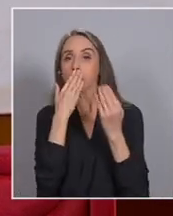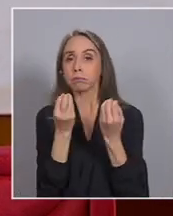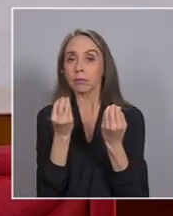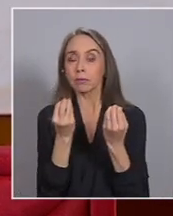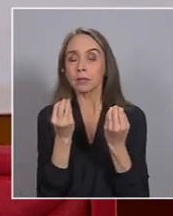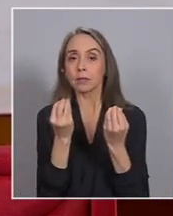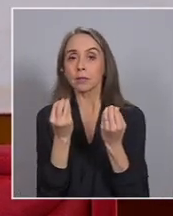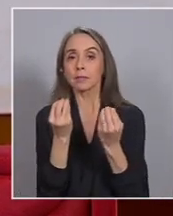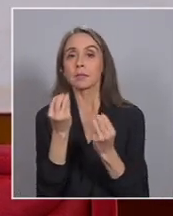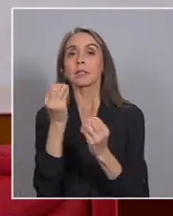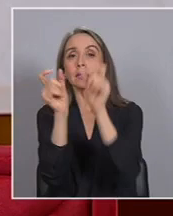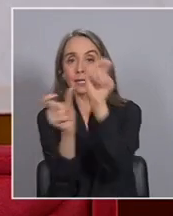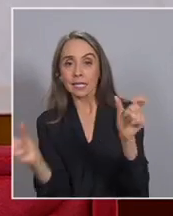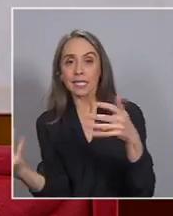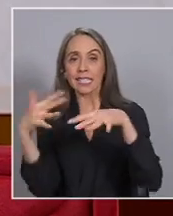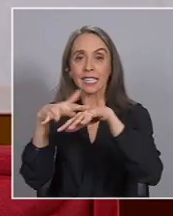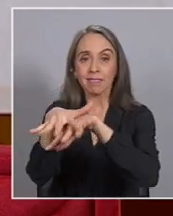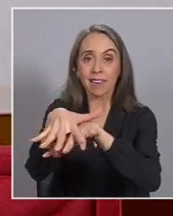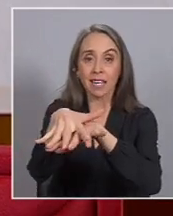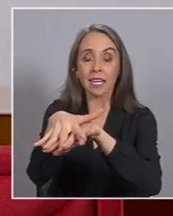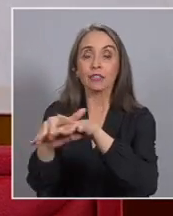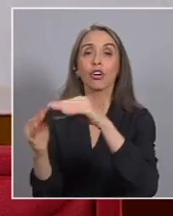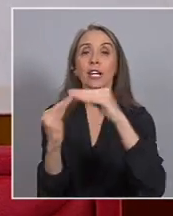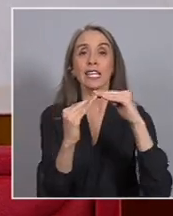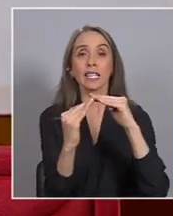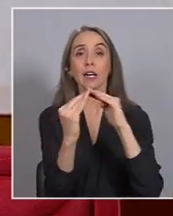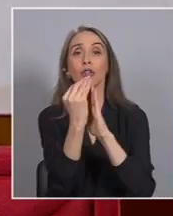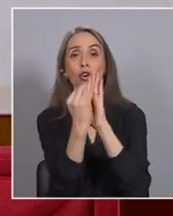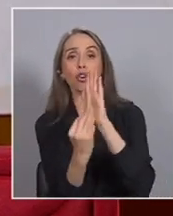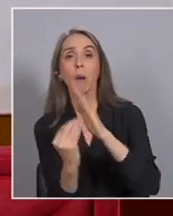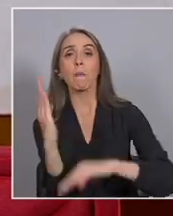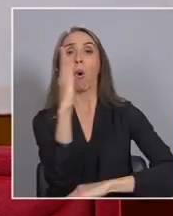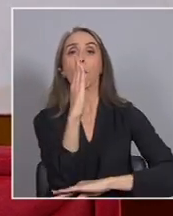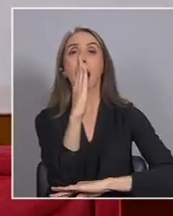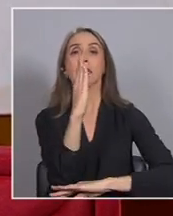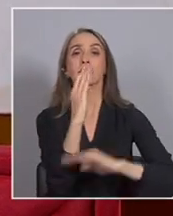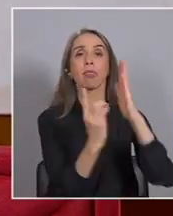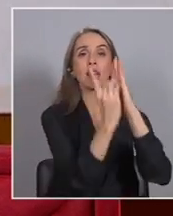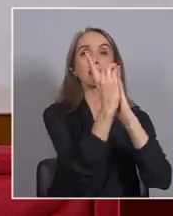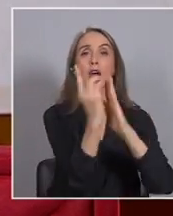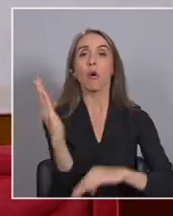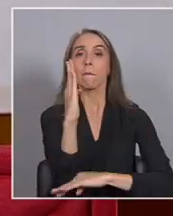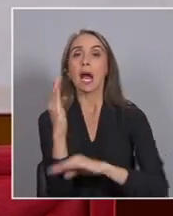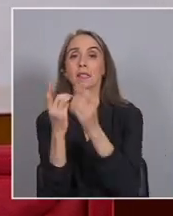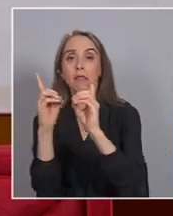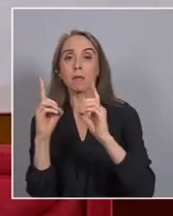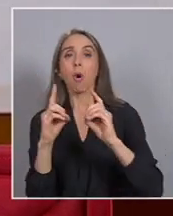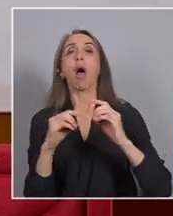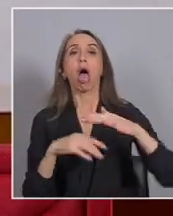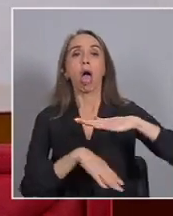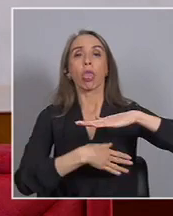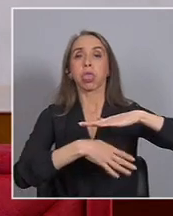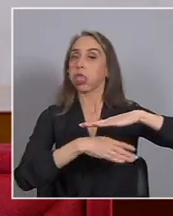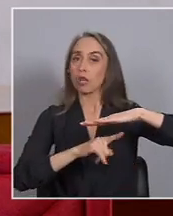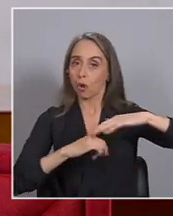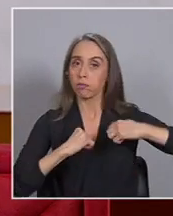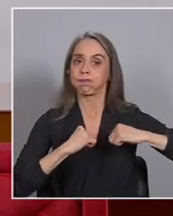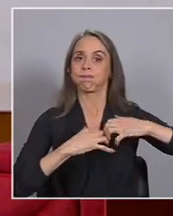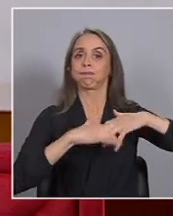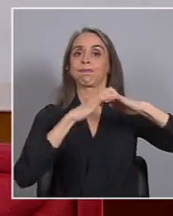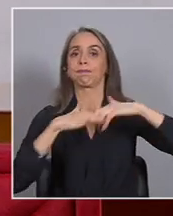la integración y la equidad en las bases del desarrollo y la democracia sean sólidas. Nuestro